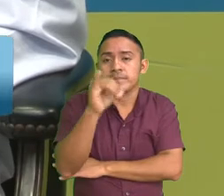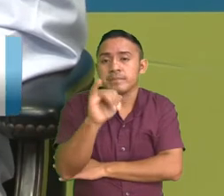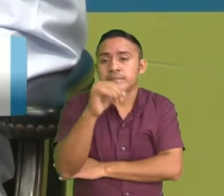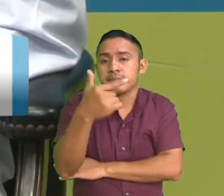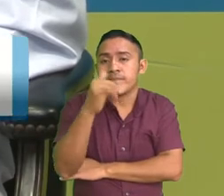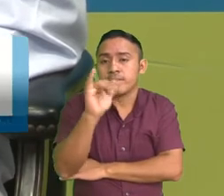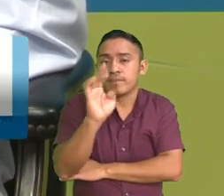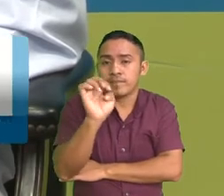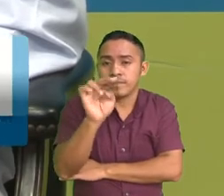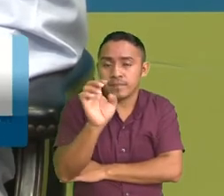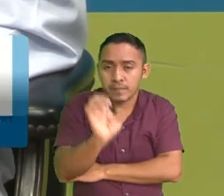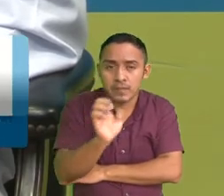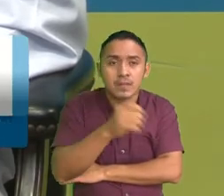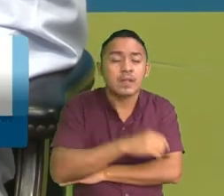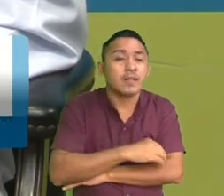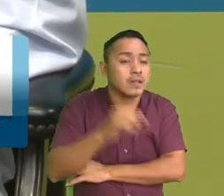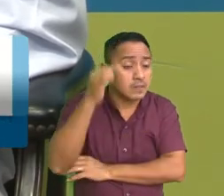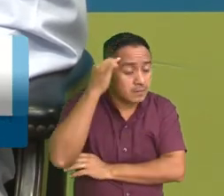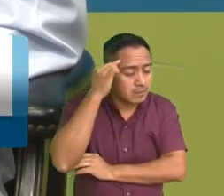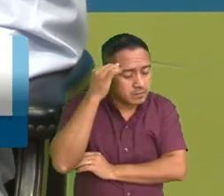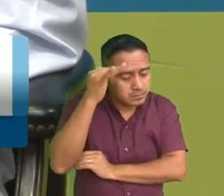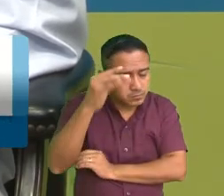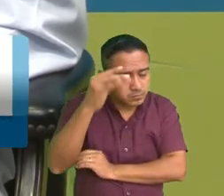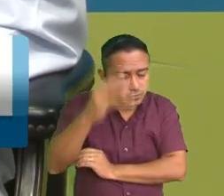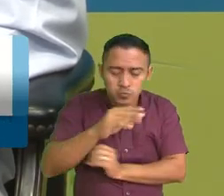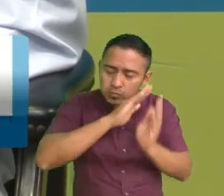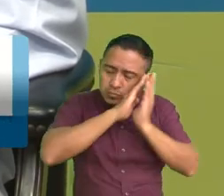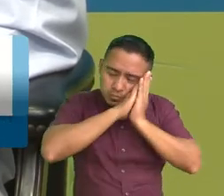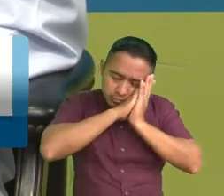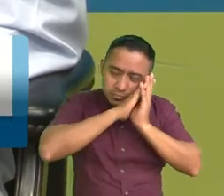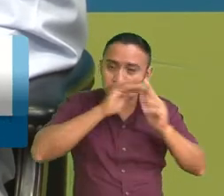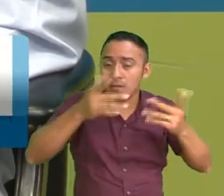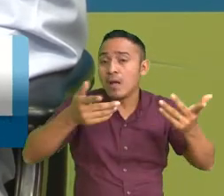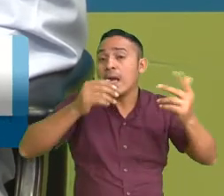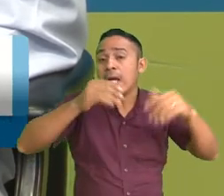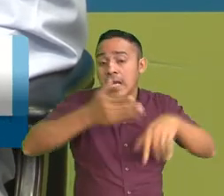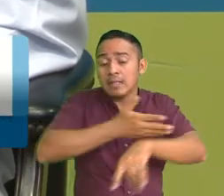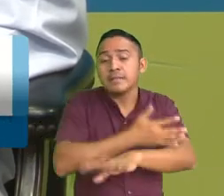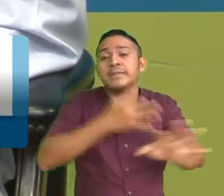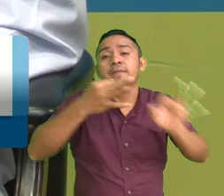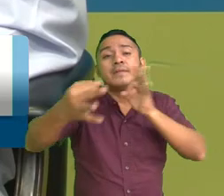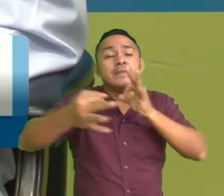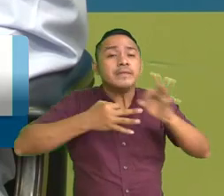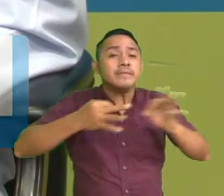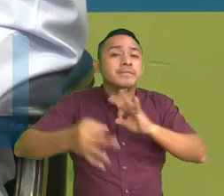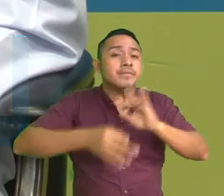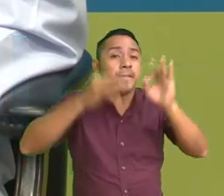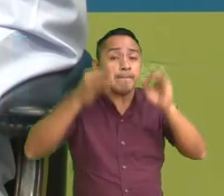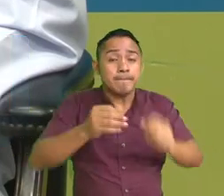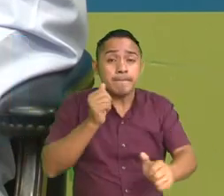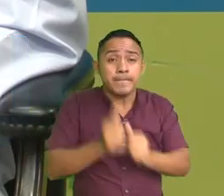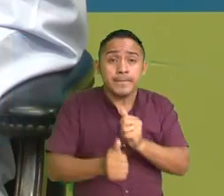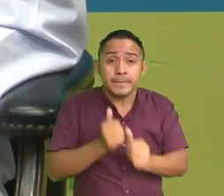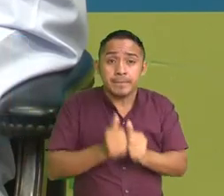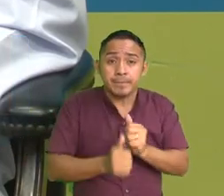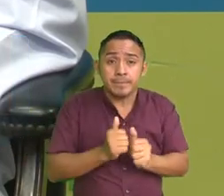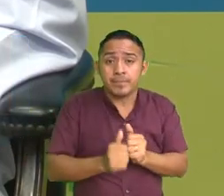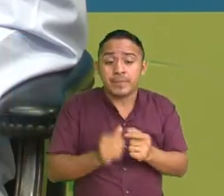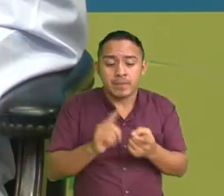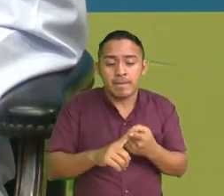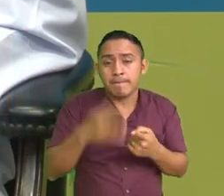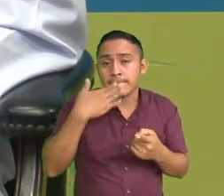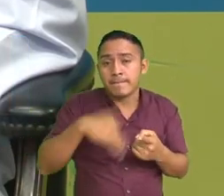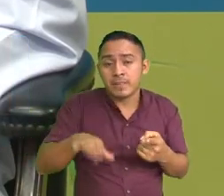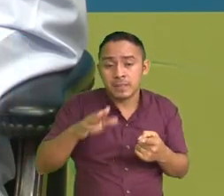de los tratamientos que se ocupan, porque, como explicábamos anteriormente, principalmente el problema es malos hábitos